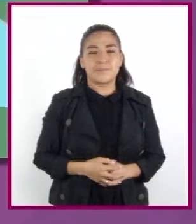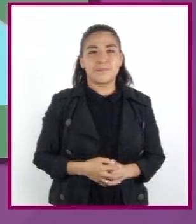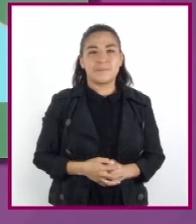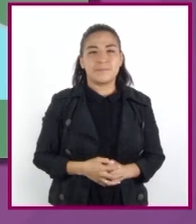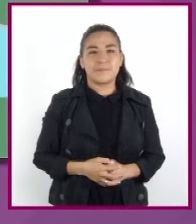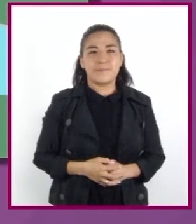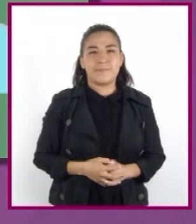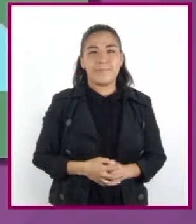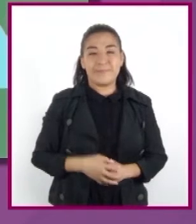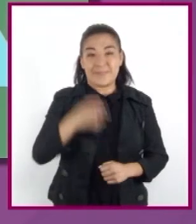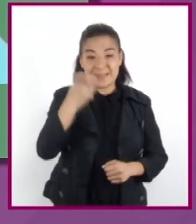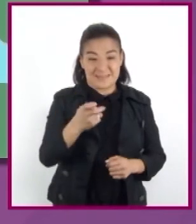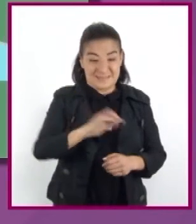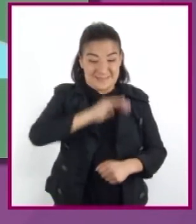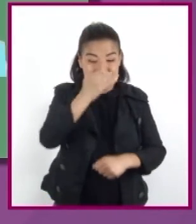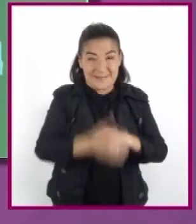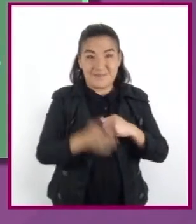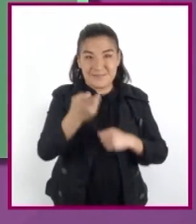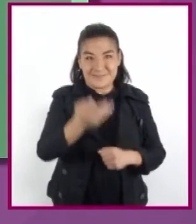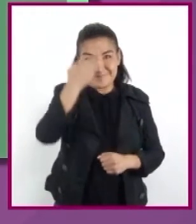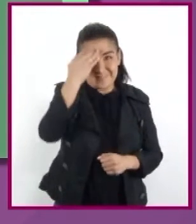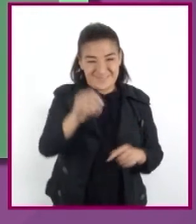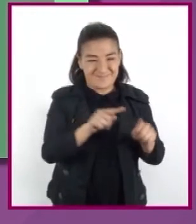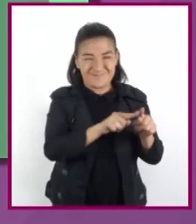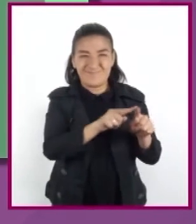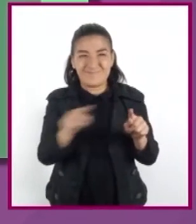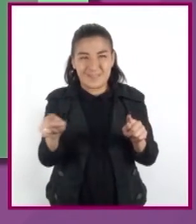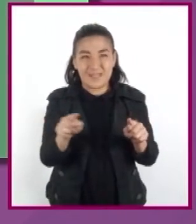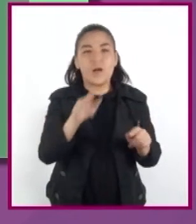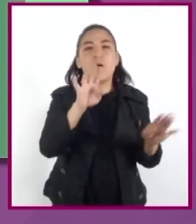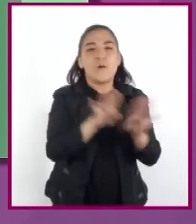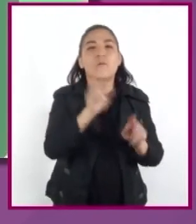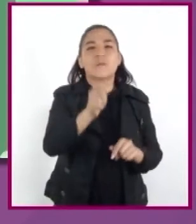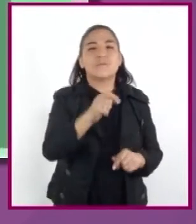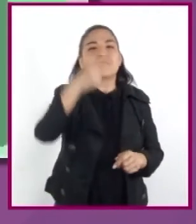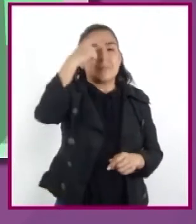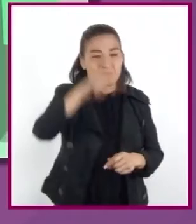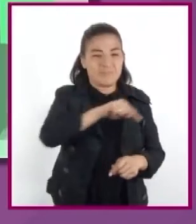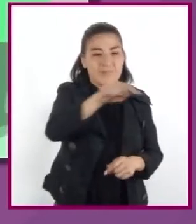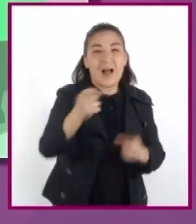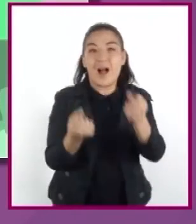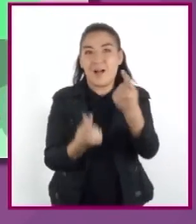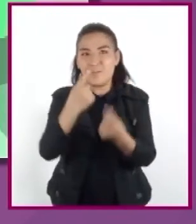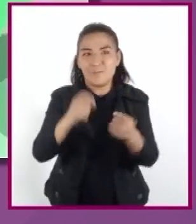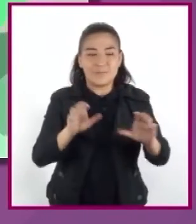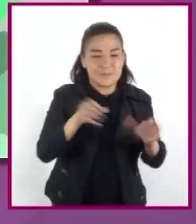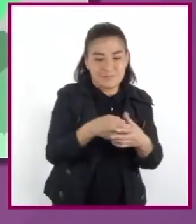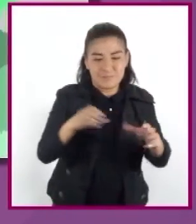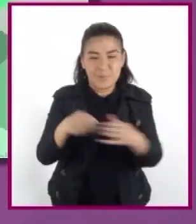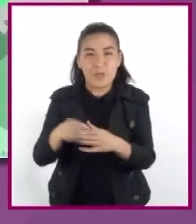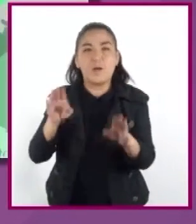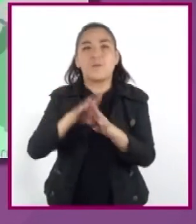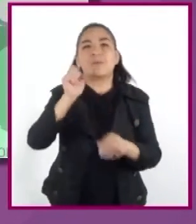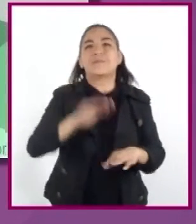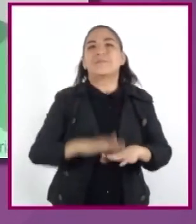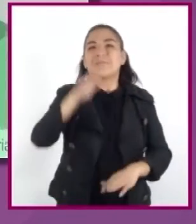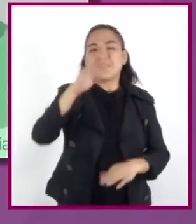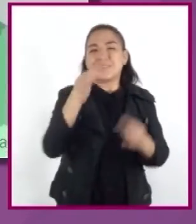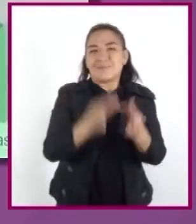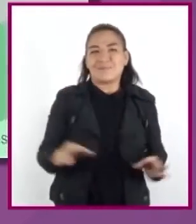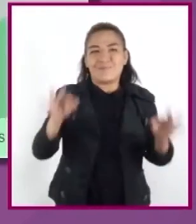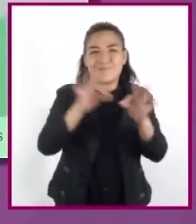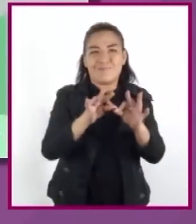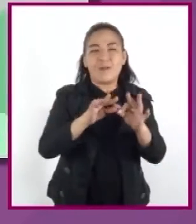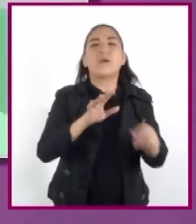A finales de este periodo, el incremento en la población propició que algunas aldeas alcanzaran mayores dimensiones y se